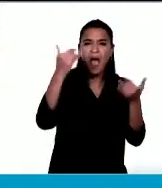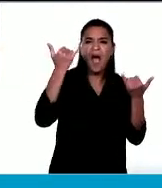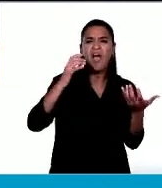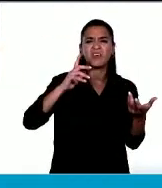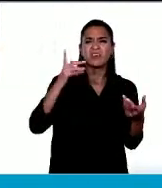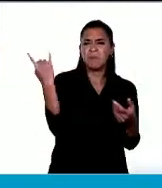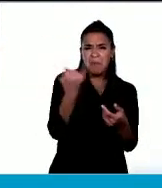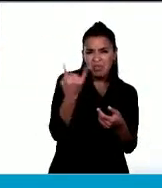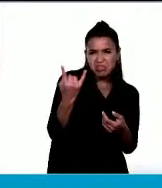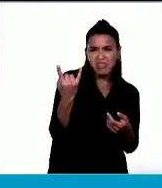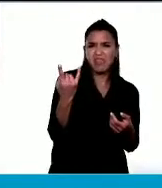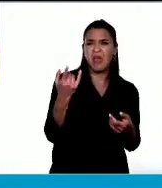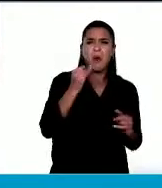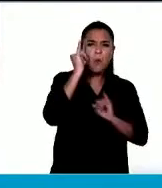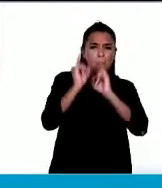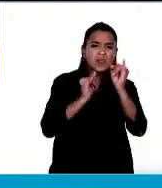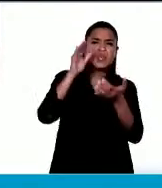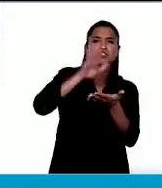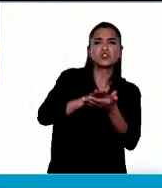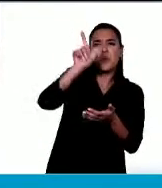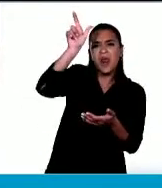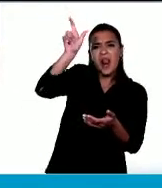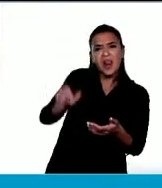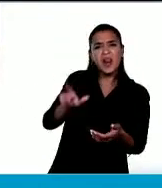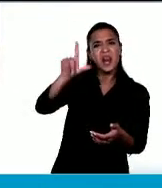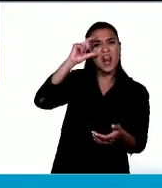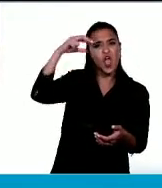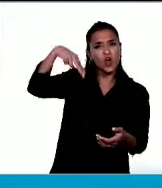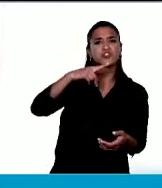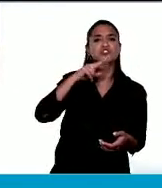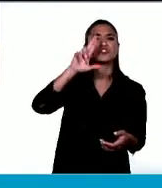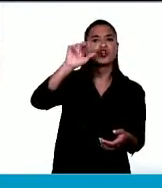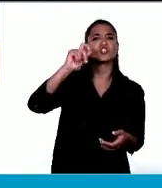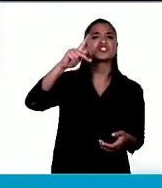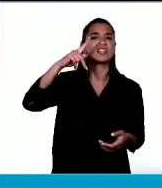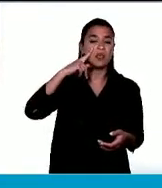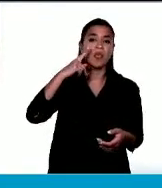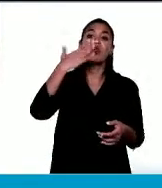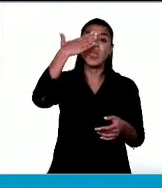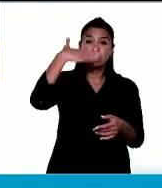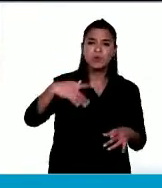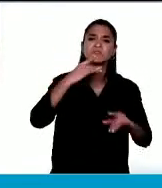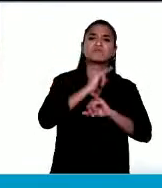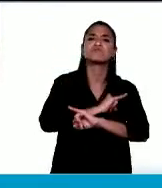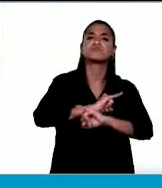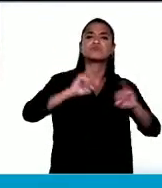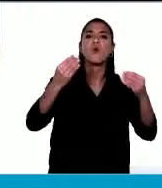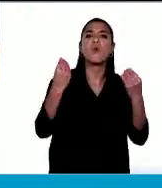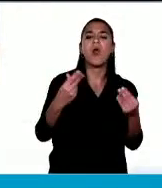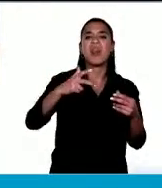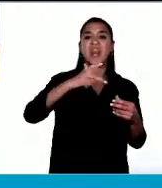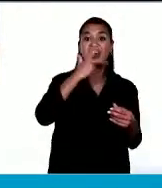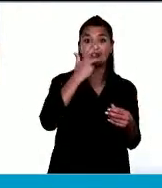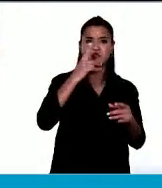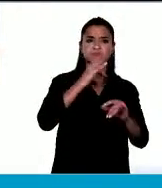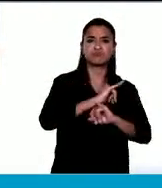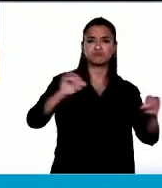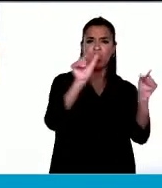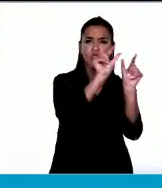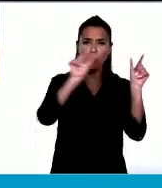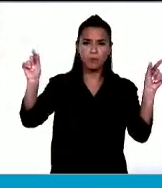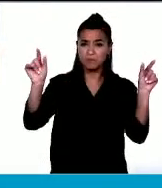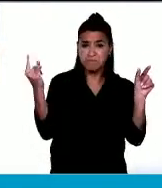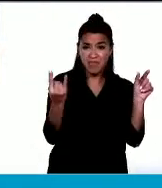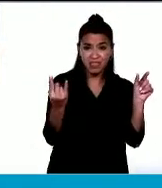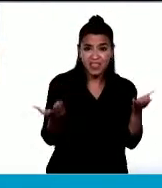calumnias sobre la vida de León Trotsky, que después se difundió por Netflix. La lucha inclaudicable de Trotsky